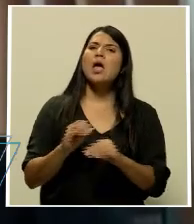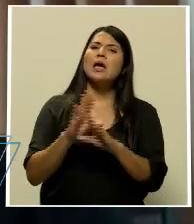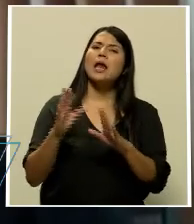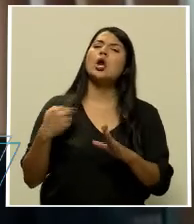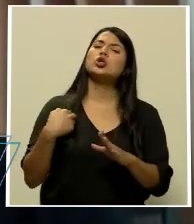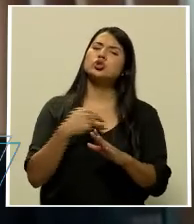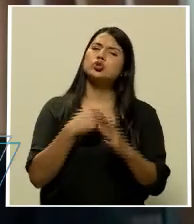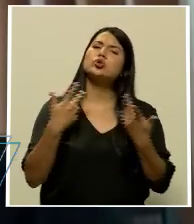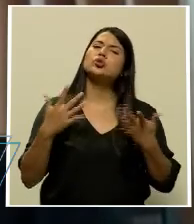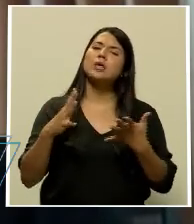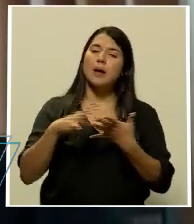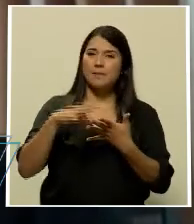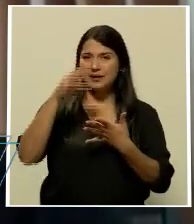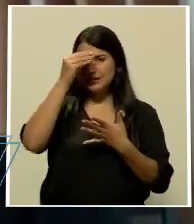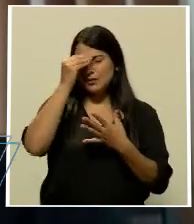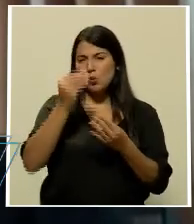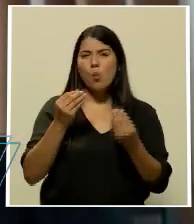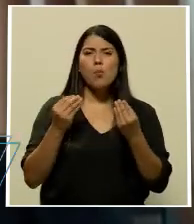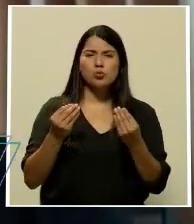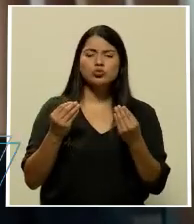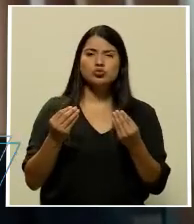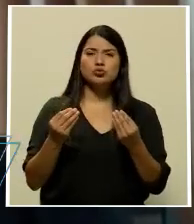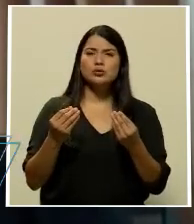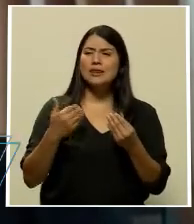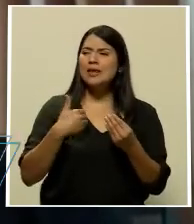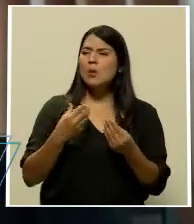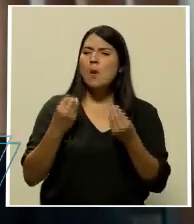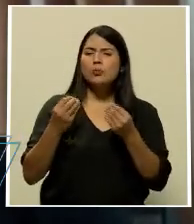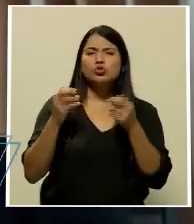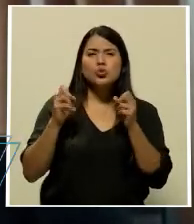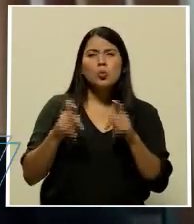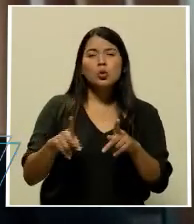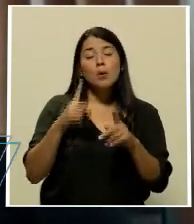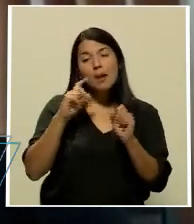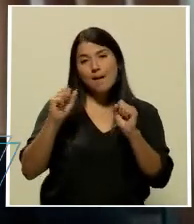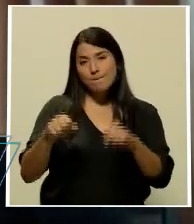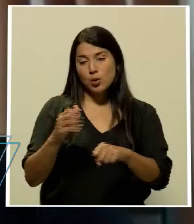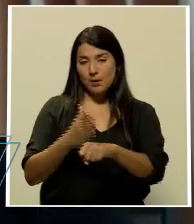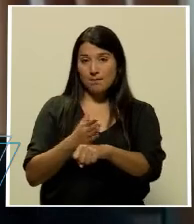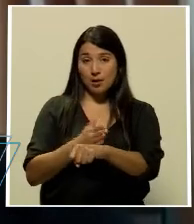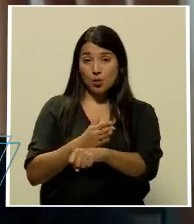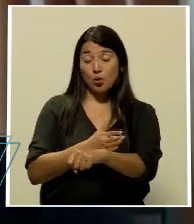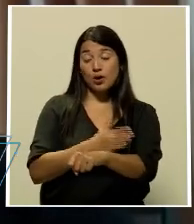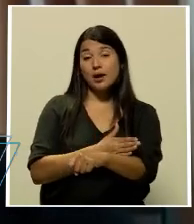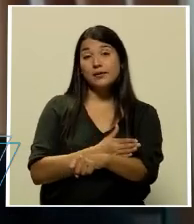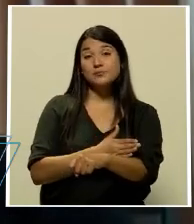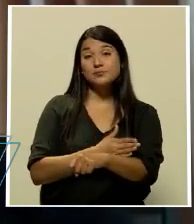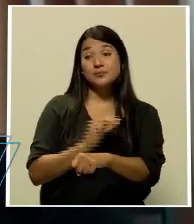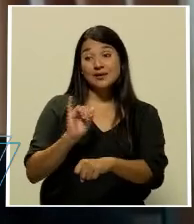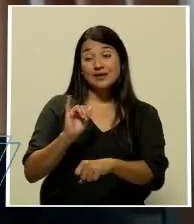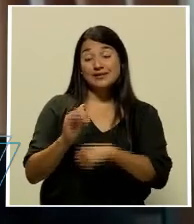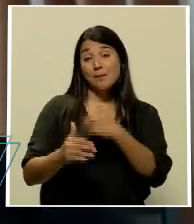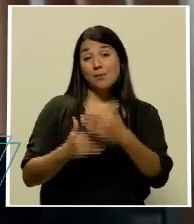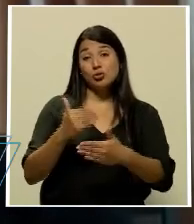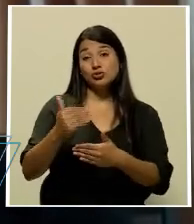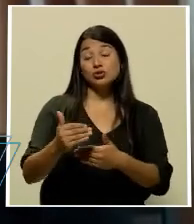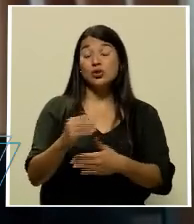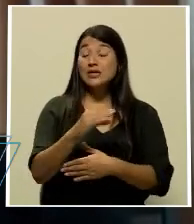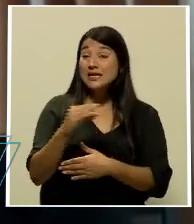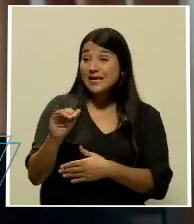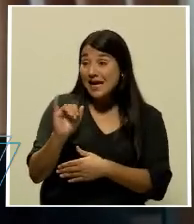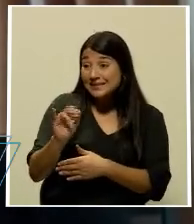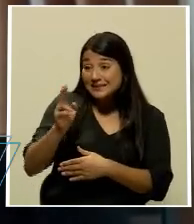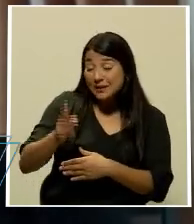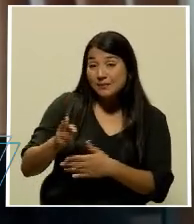que hemos aprendido mucho, existen muchas oportunidades de mejora para ir afinando este proceso, y esa